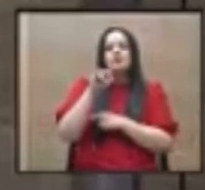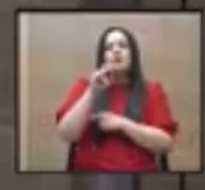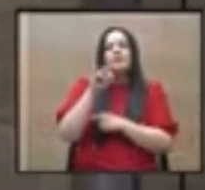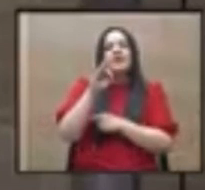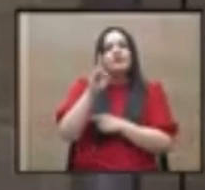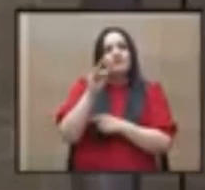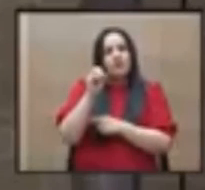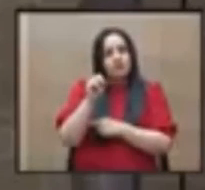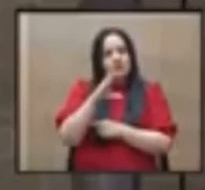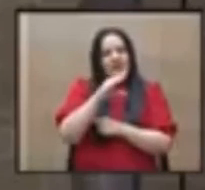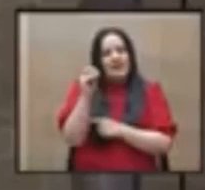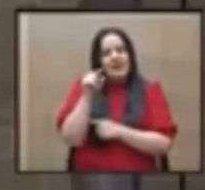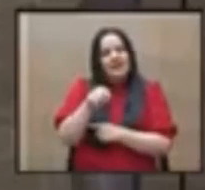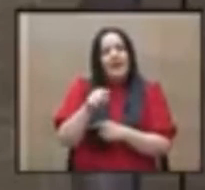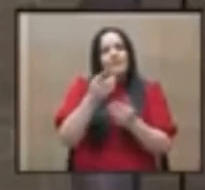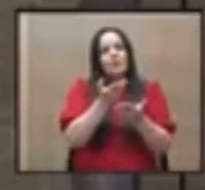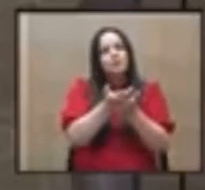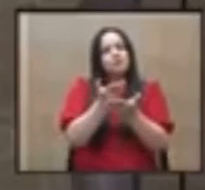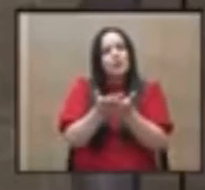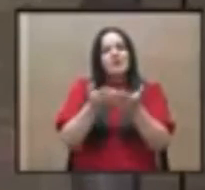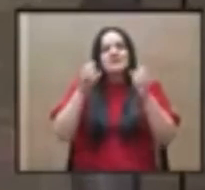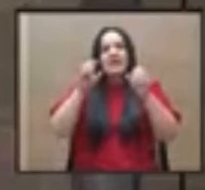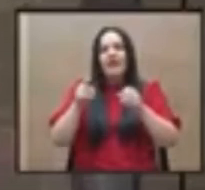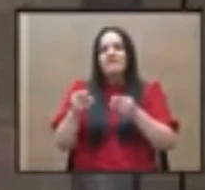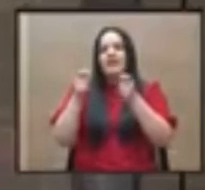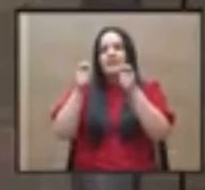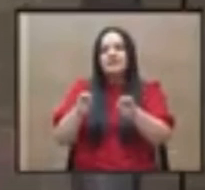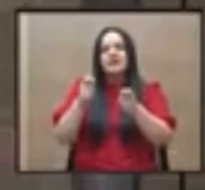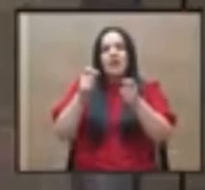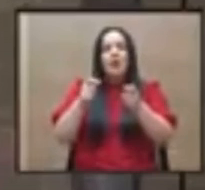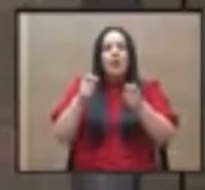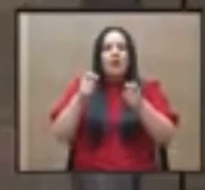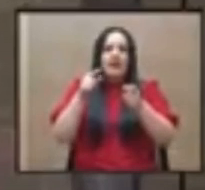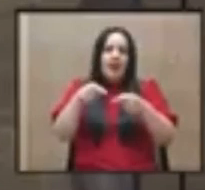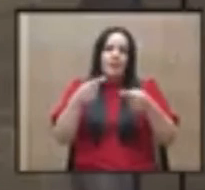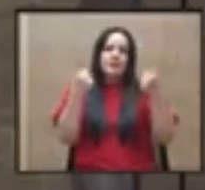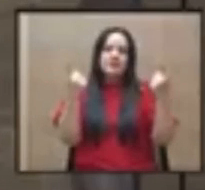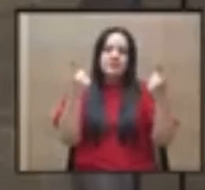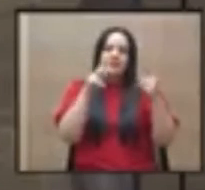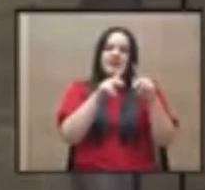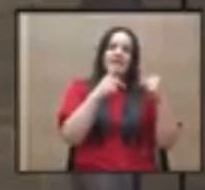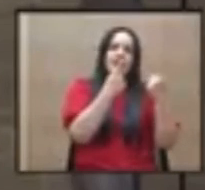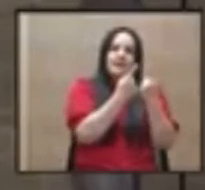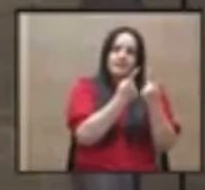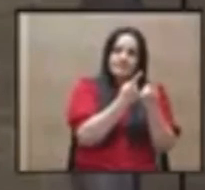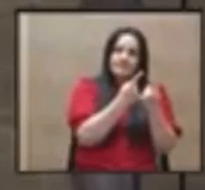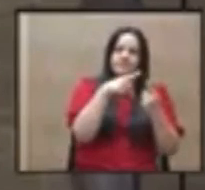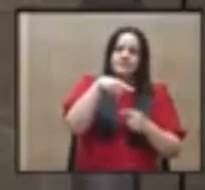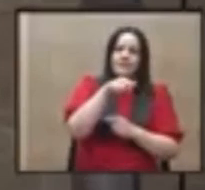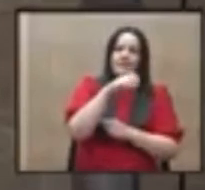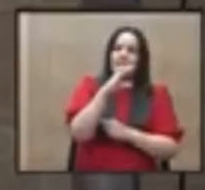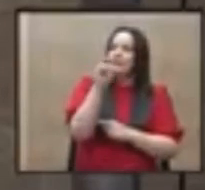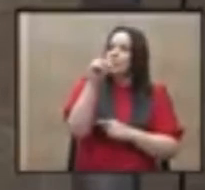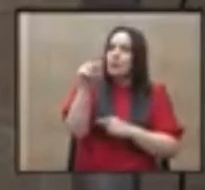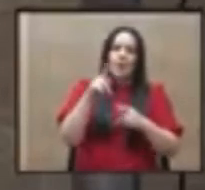mociones que había presentado la oposición, que el gobierno, la fracción de gobierno, no permitió que